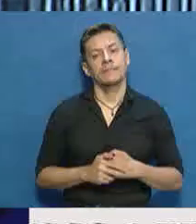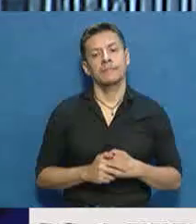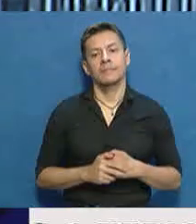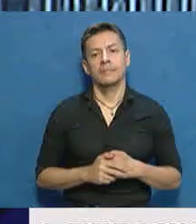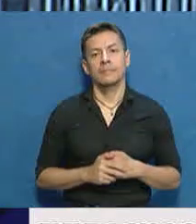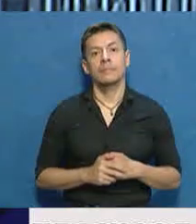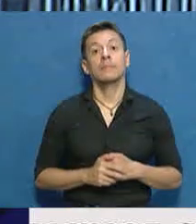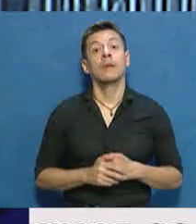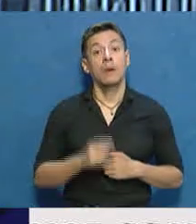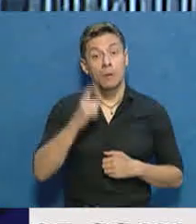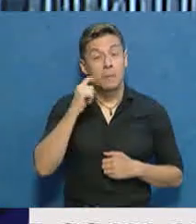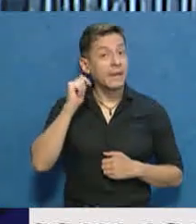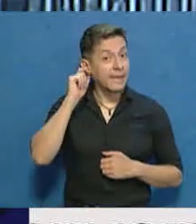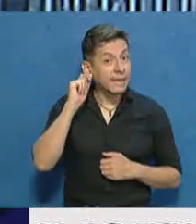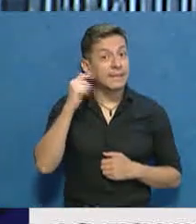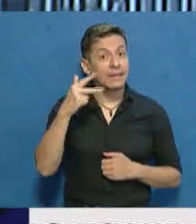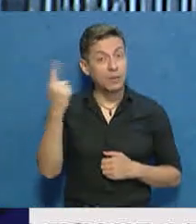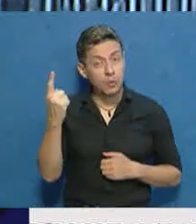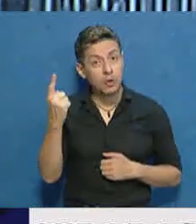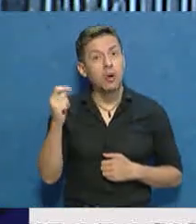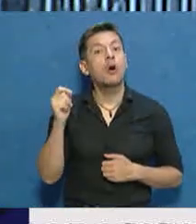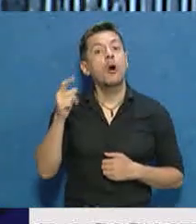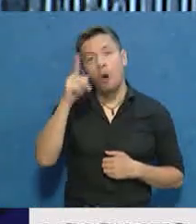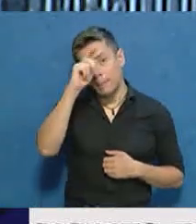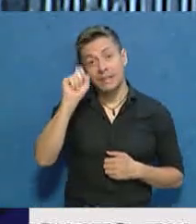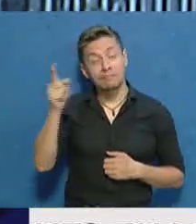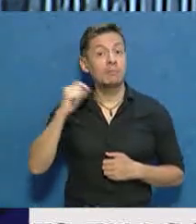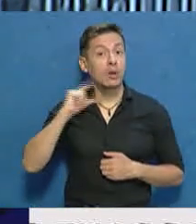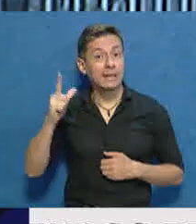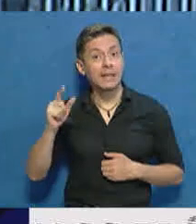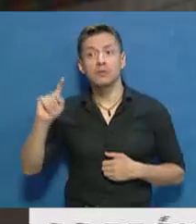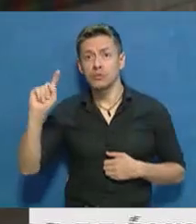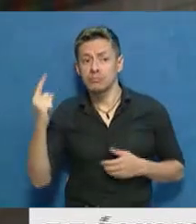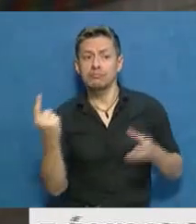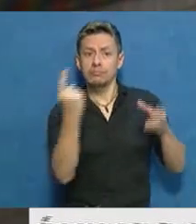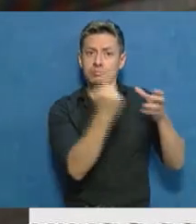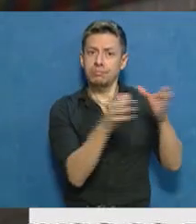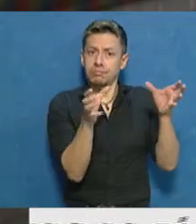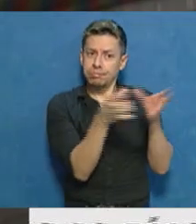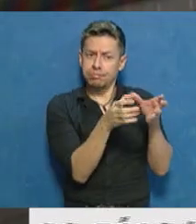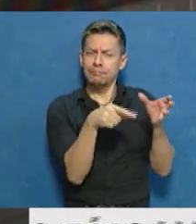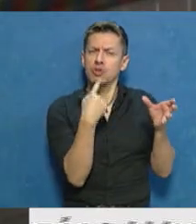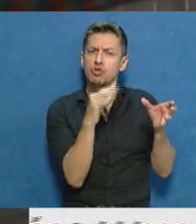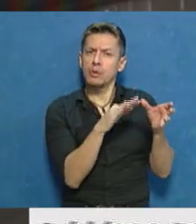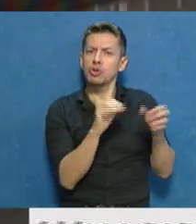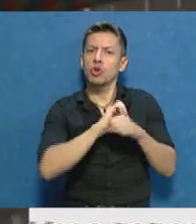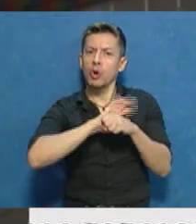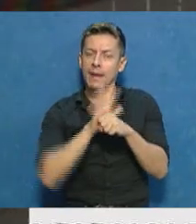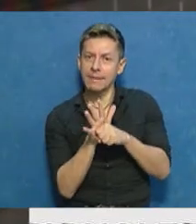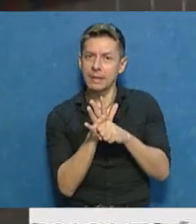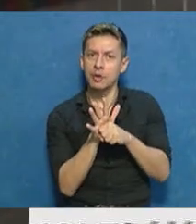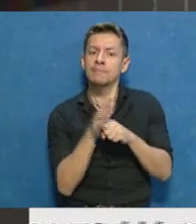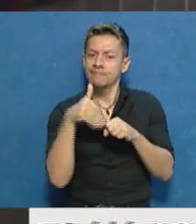En el hospital Shestakov y es un caso sospechoso de coronavirus, si bien debe ser sometido a una